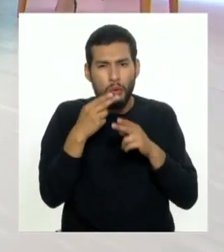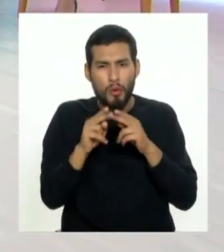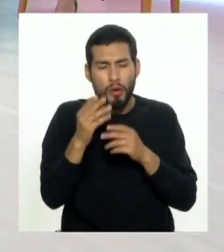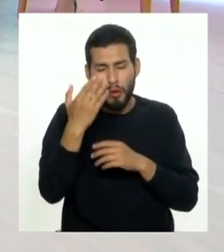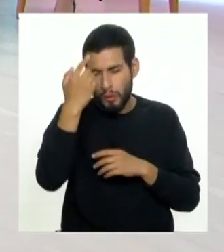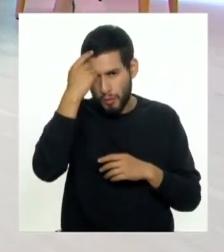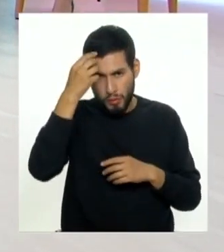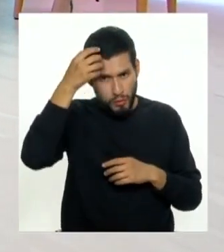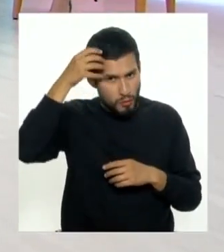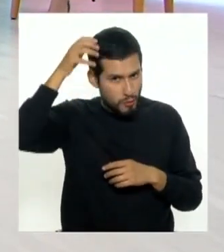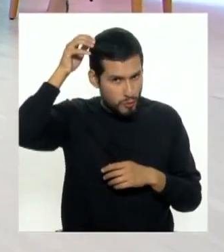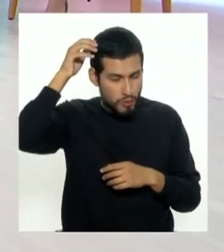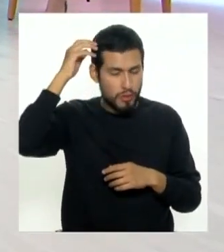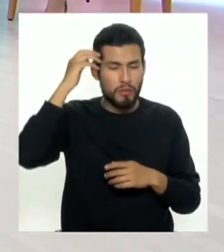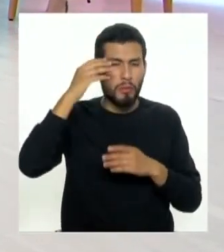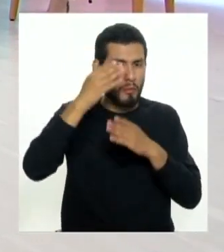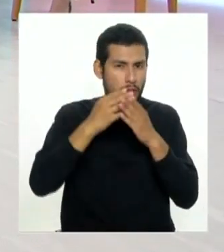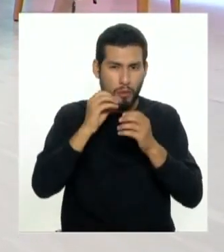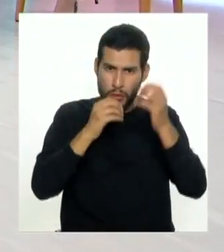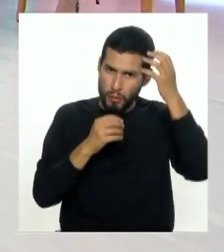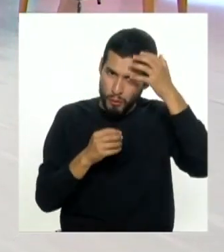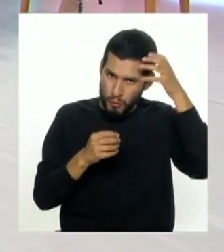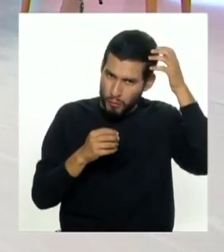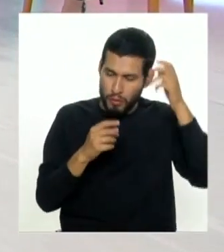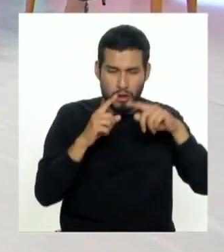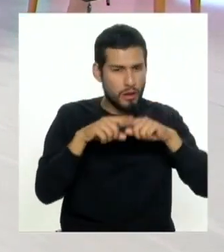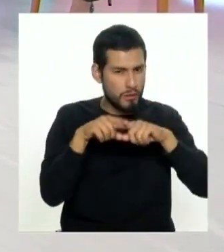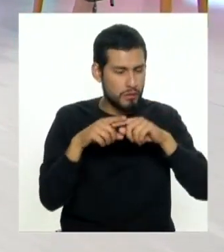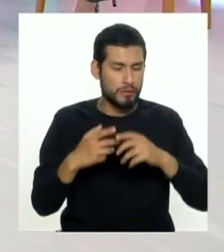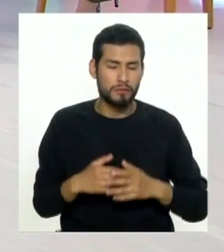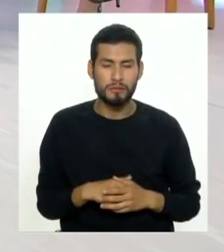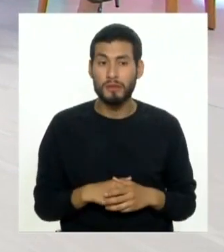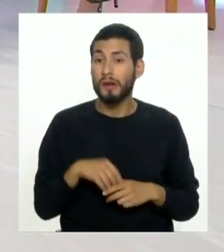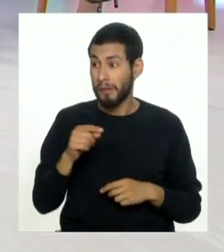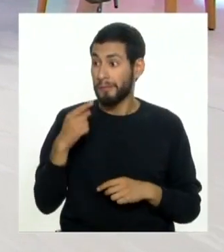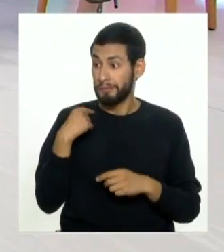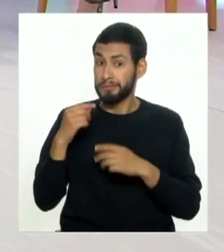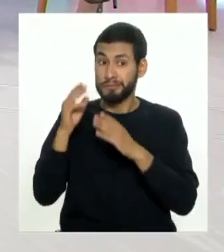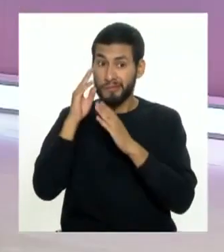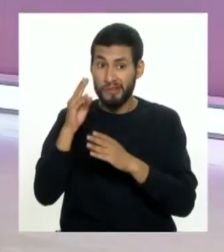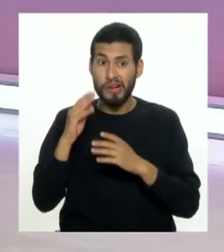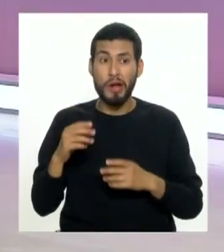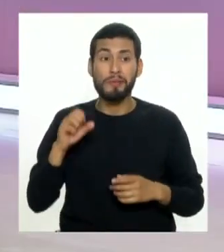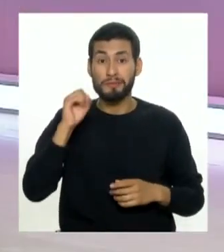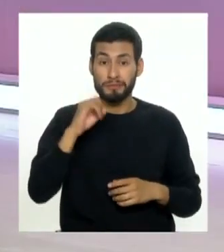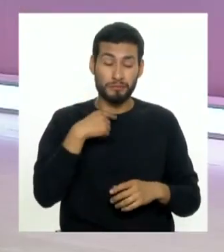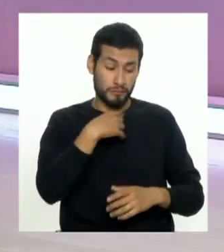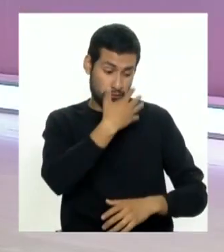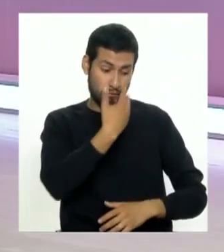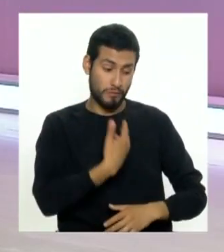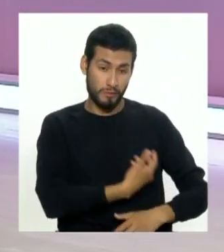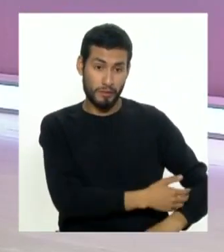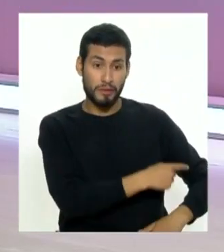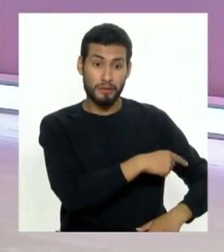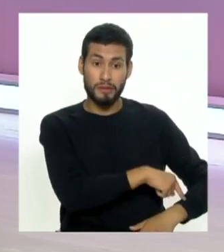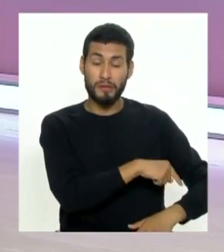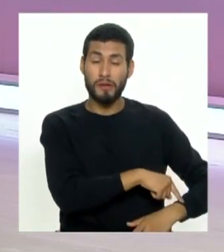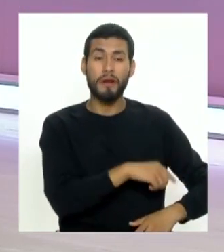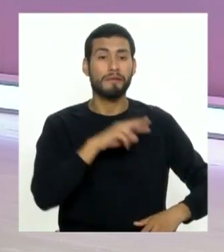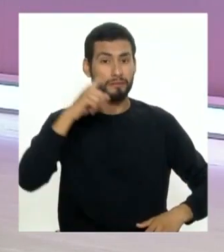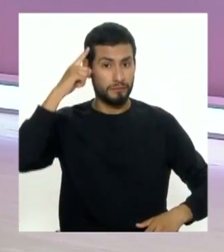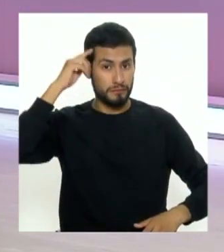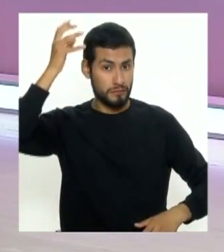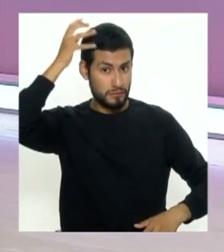cerebro. Claro, entonces ahí hay que estar atentos. Y si está ocurriendo en este lado, quiere decir que el lado afectado del cerebro